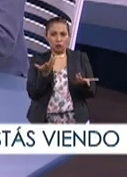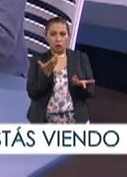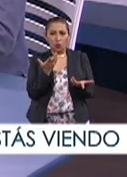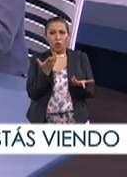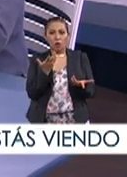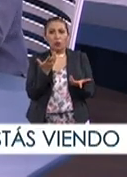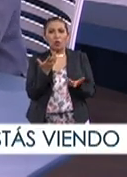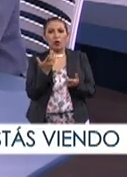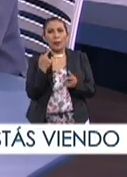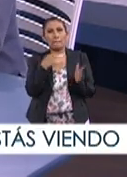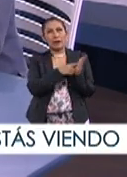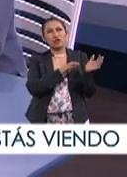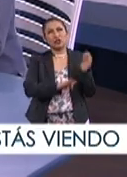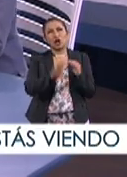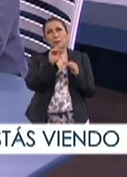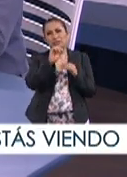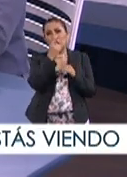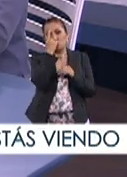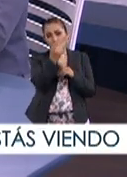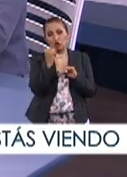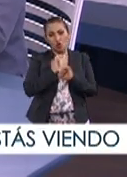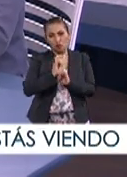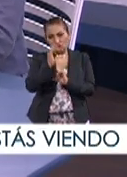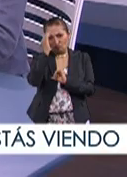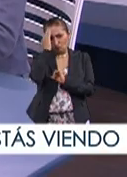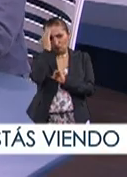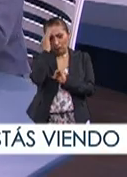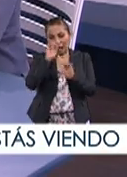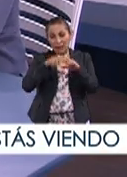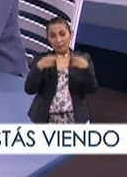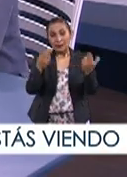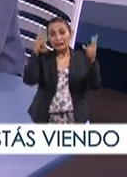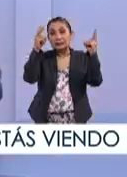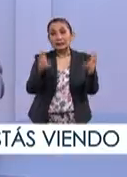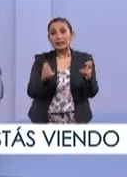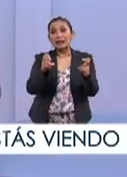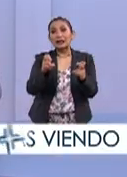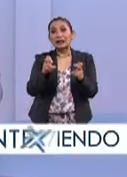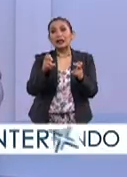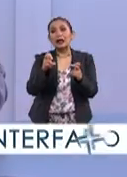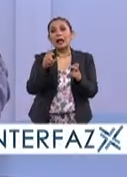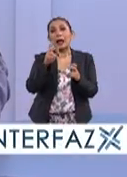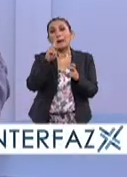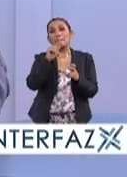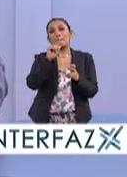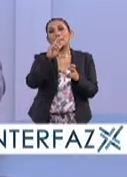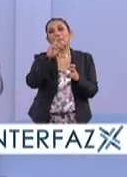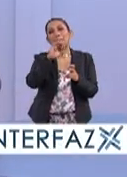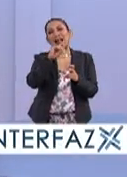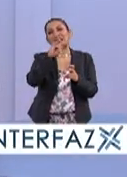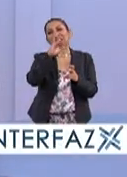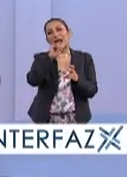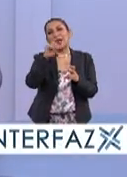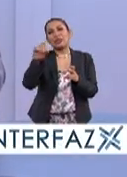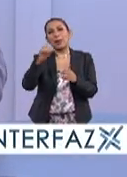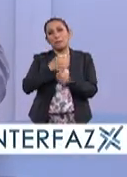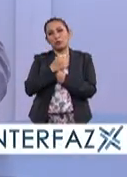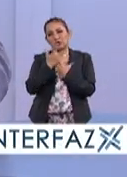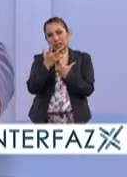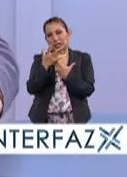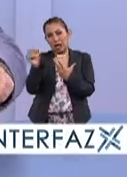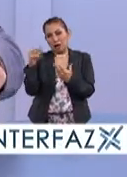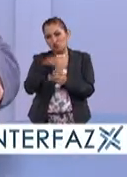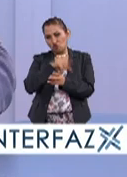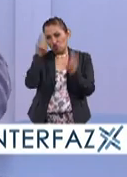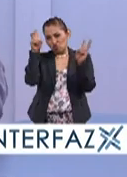dirijo desde 1991 una revista que se llama Revista Atlántica de Poesía, en la que